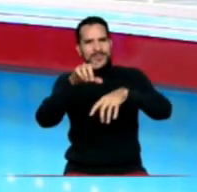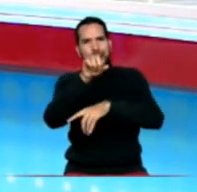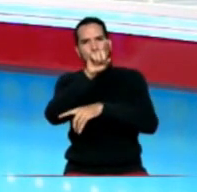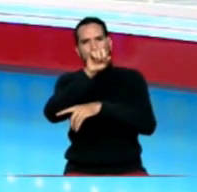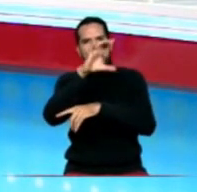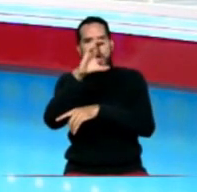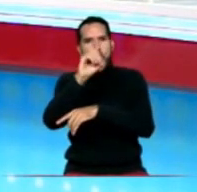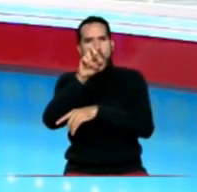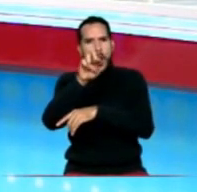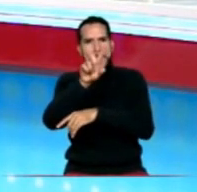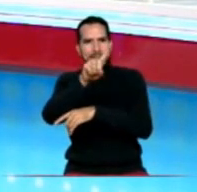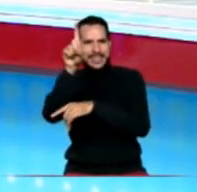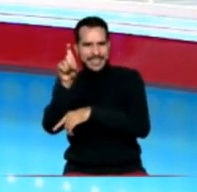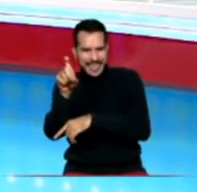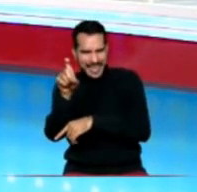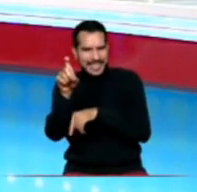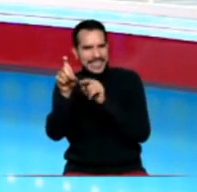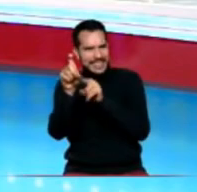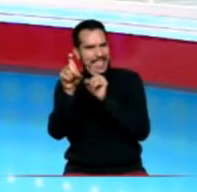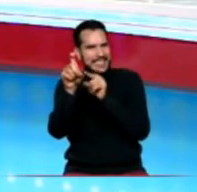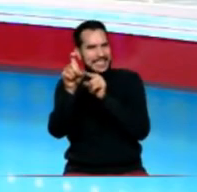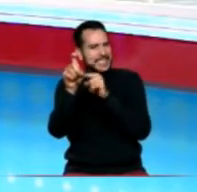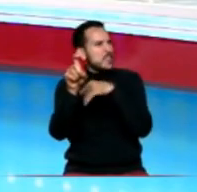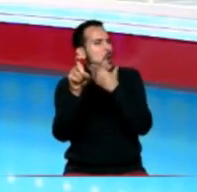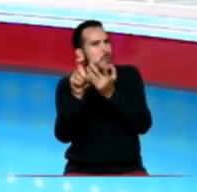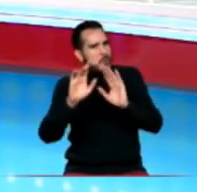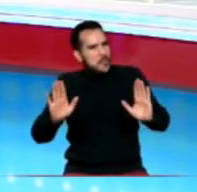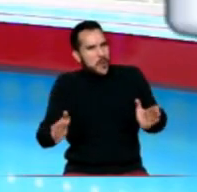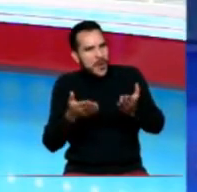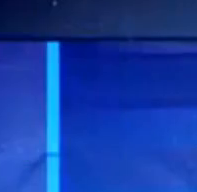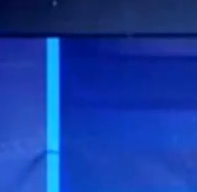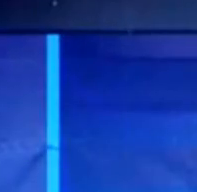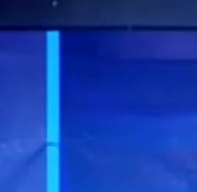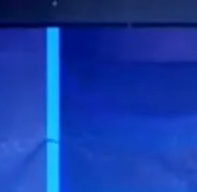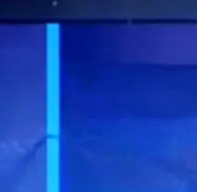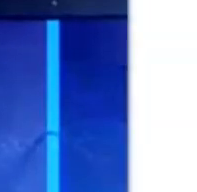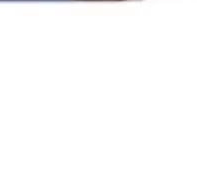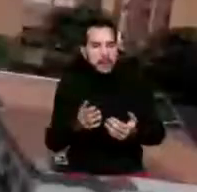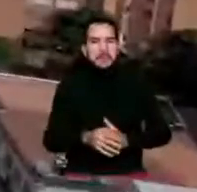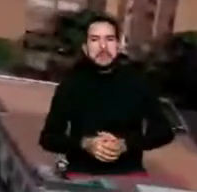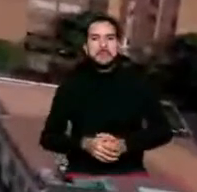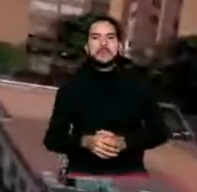rutas gastronómicas para atender a propios y visitantes.